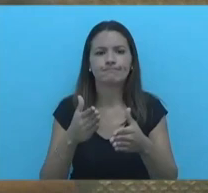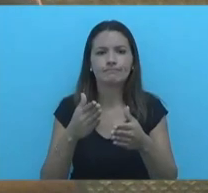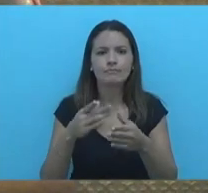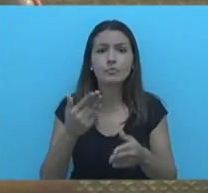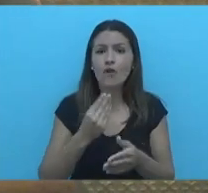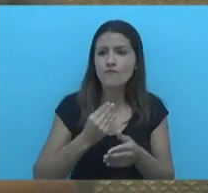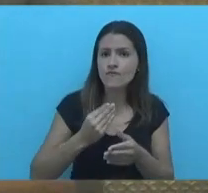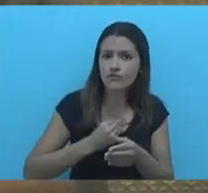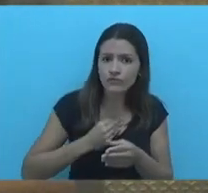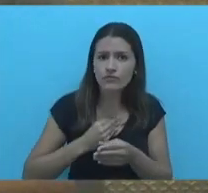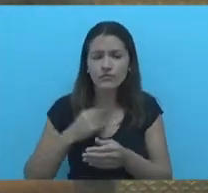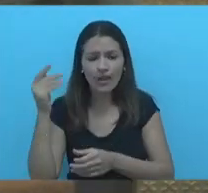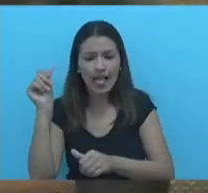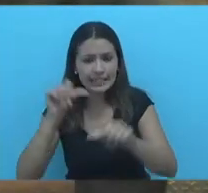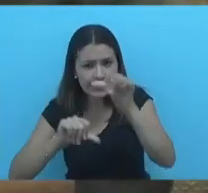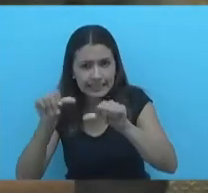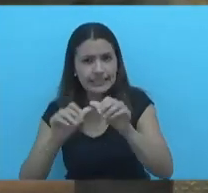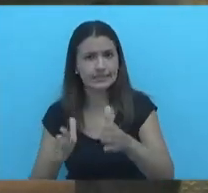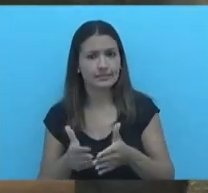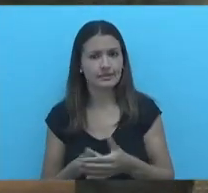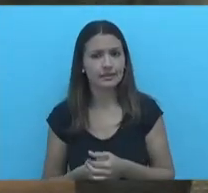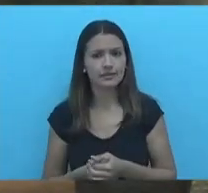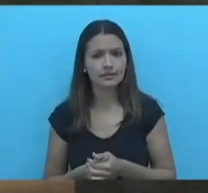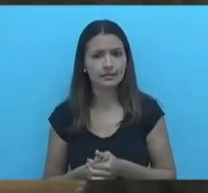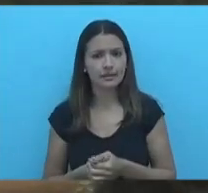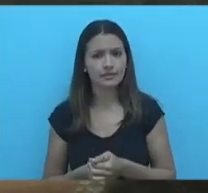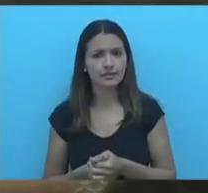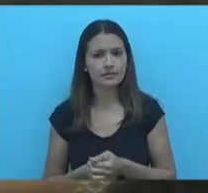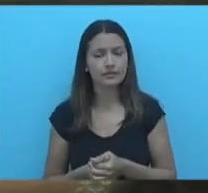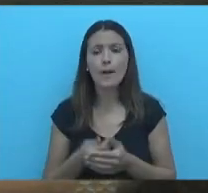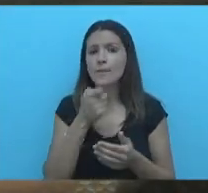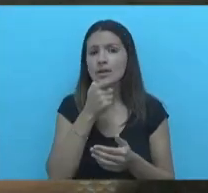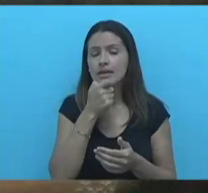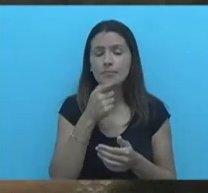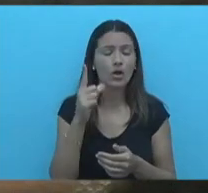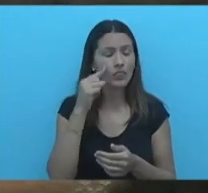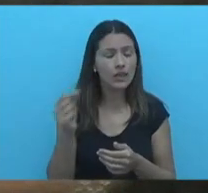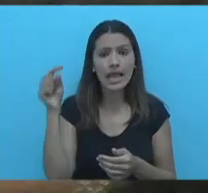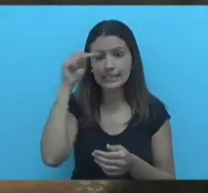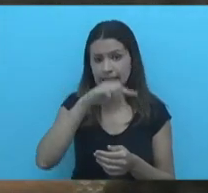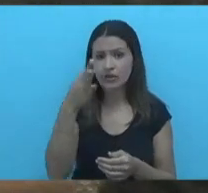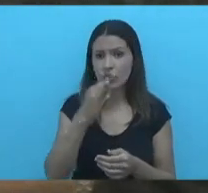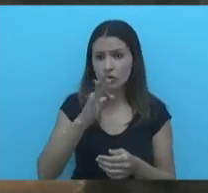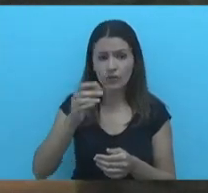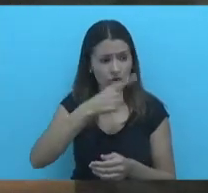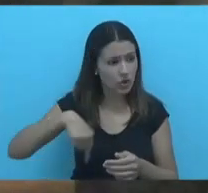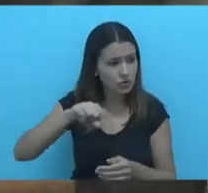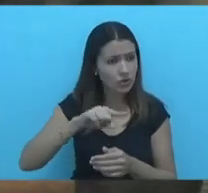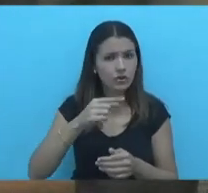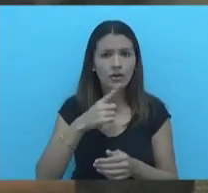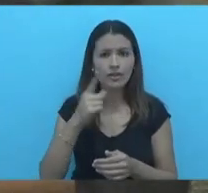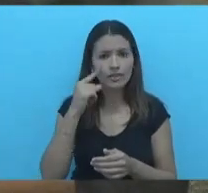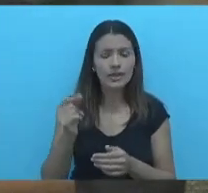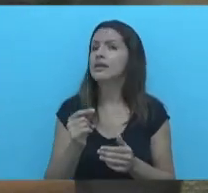La historia política de la Iglesia nos marca días en el almanaque. 7 de octubre, para nosotros es el Día de la Virgen de Rosario. Fue un día